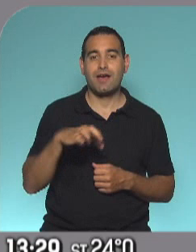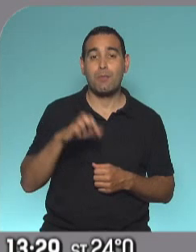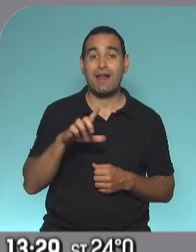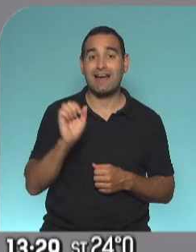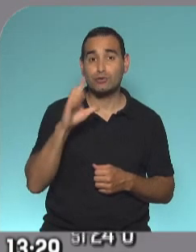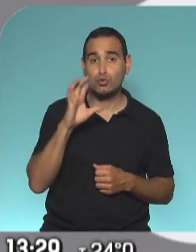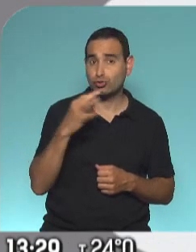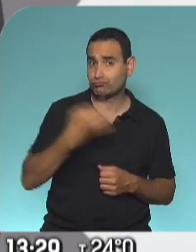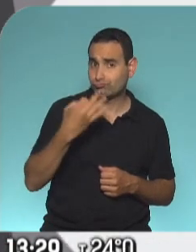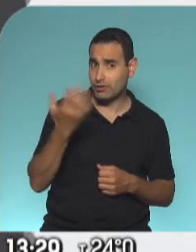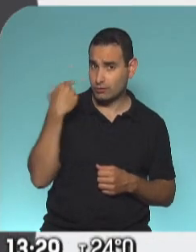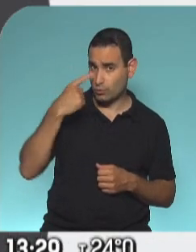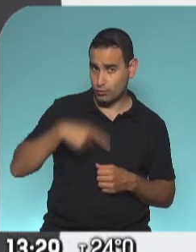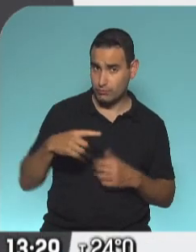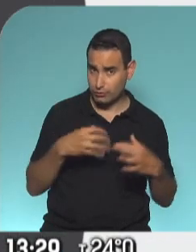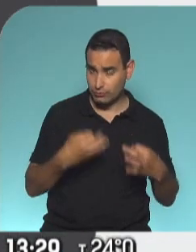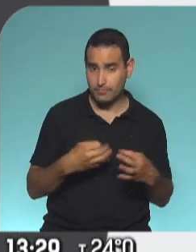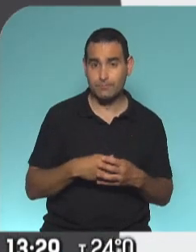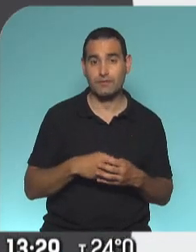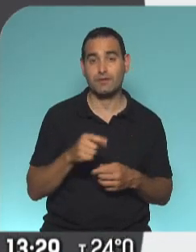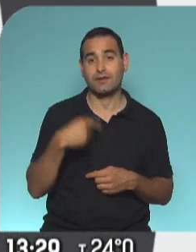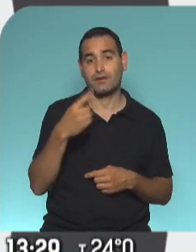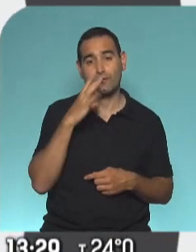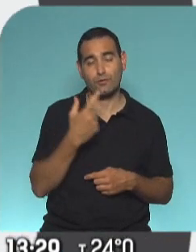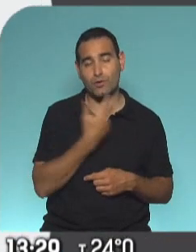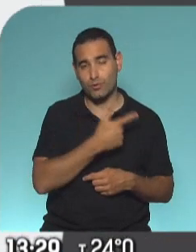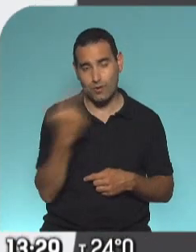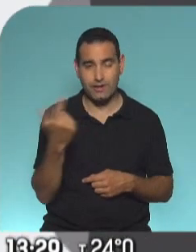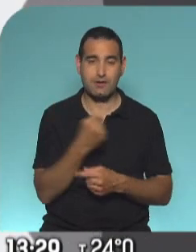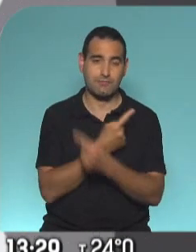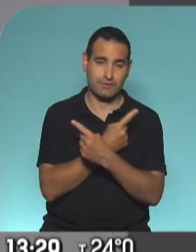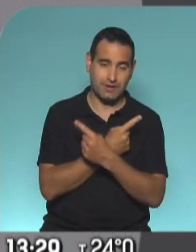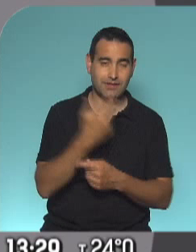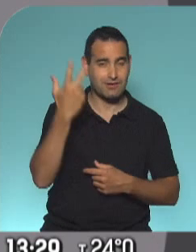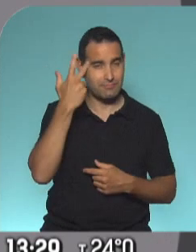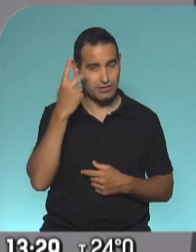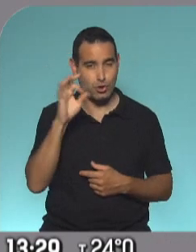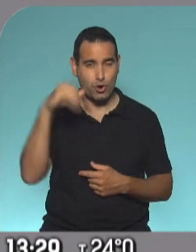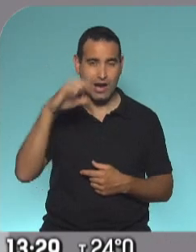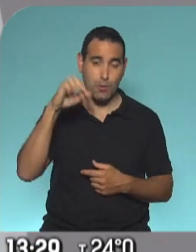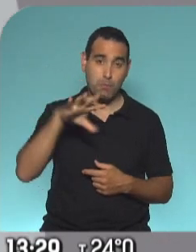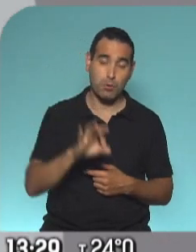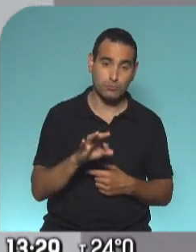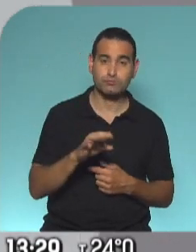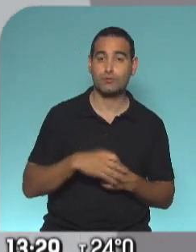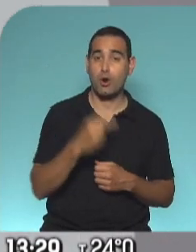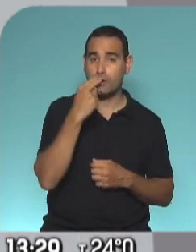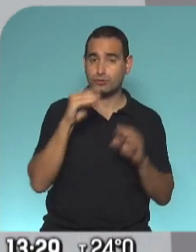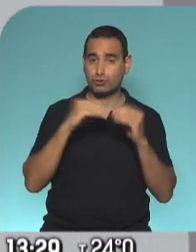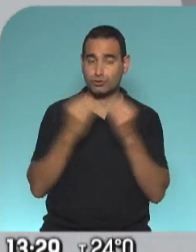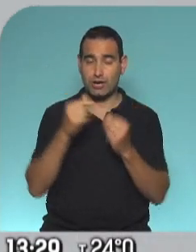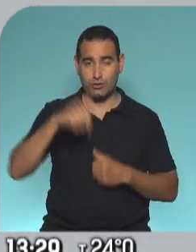el último partido con la selección, que la rompió. Y arriba, sí, no hay dudas, Messi, Lautaro y Ocampo. El 11 que elige Scaloni esta noche,